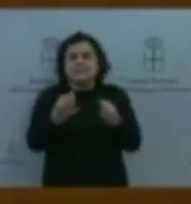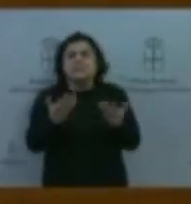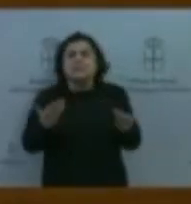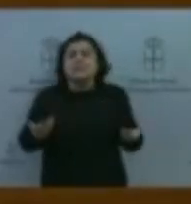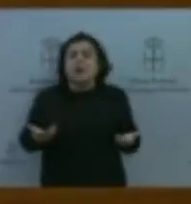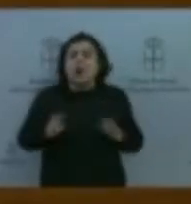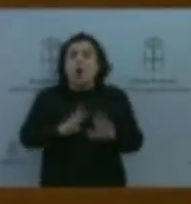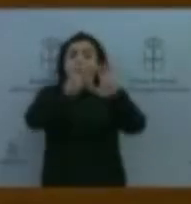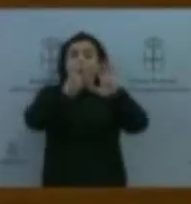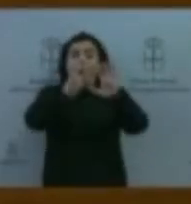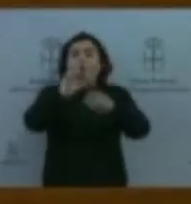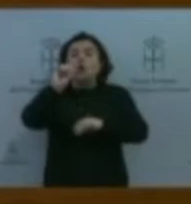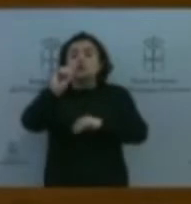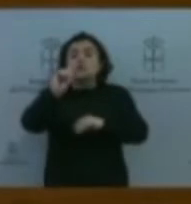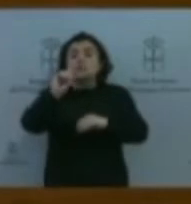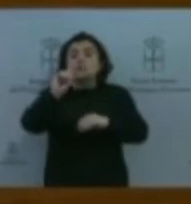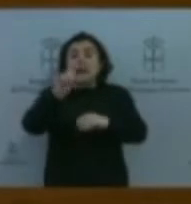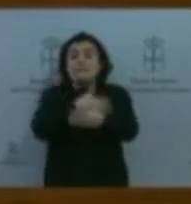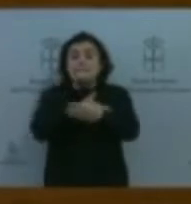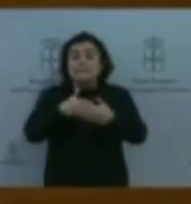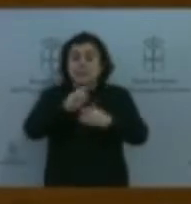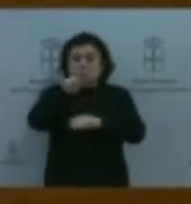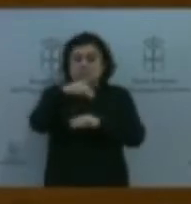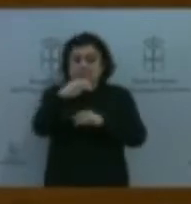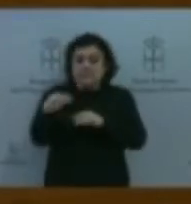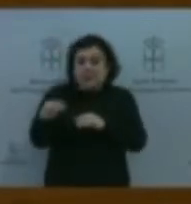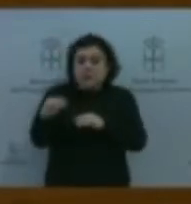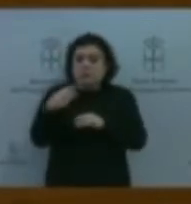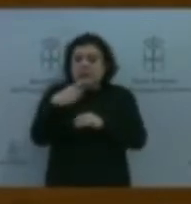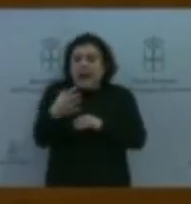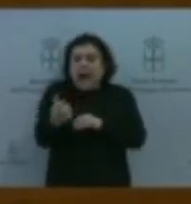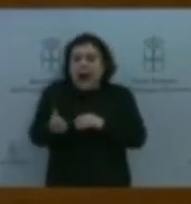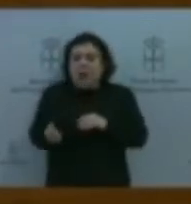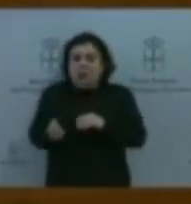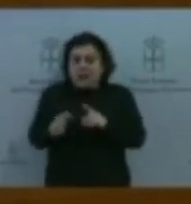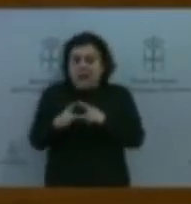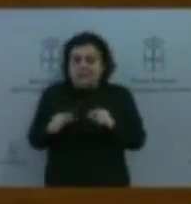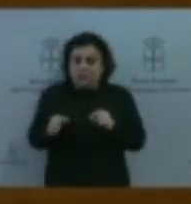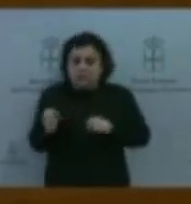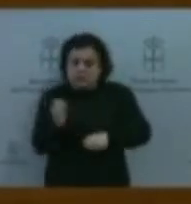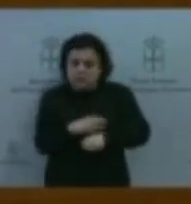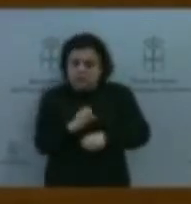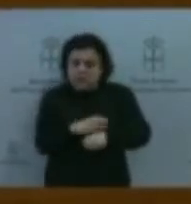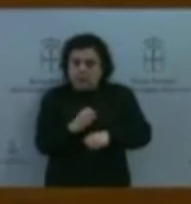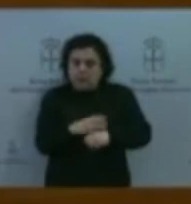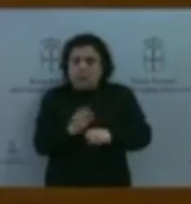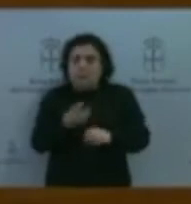que progresivamente se va a ahorrar a Asturias con la entrada del ingreso mínimo vital del dinero que se dedicaba al salario